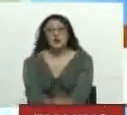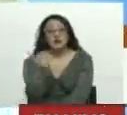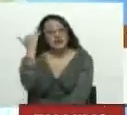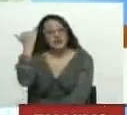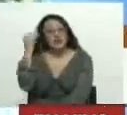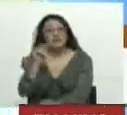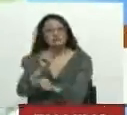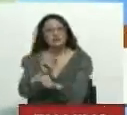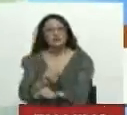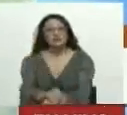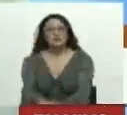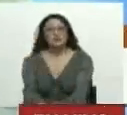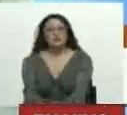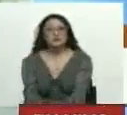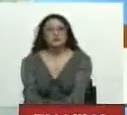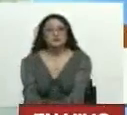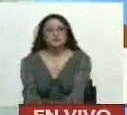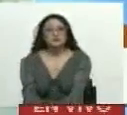mire